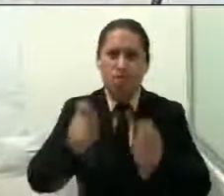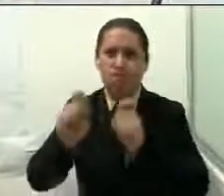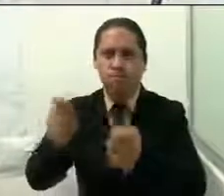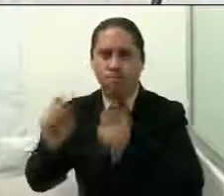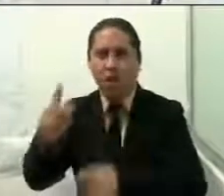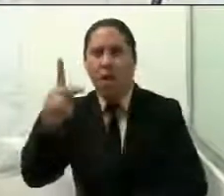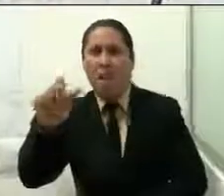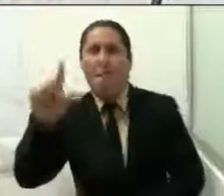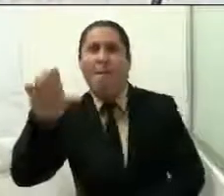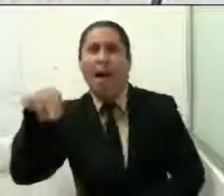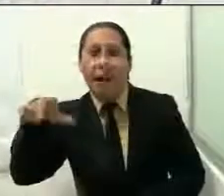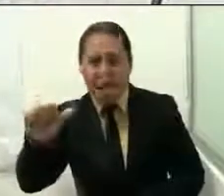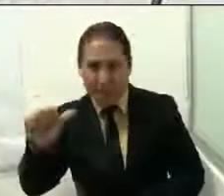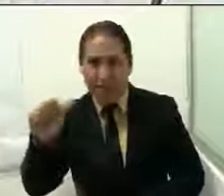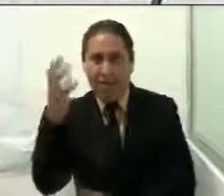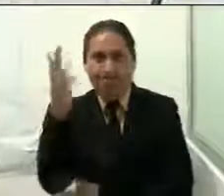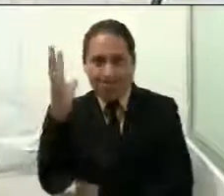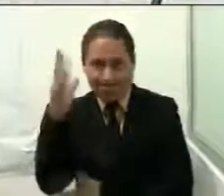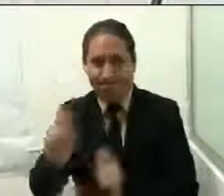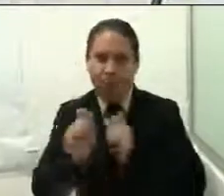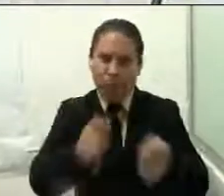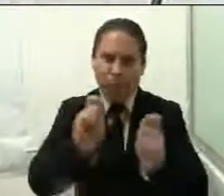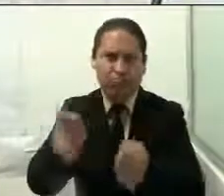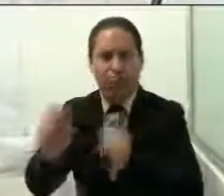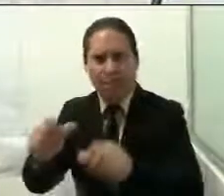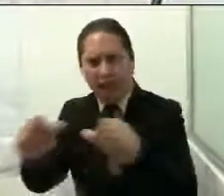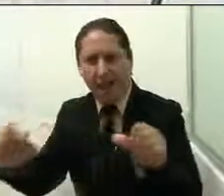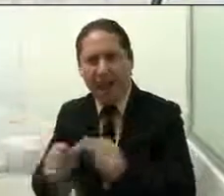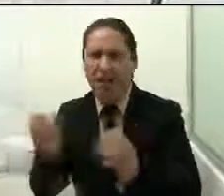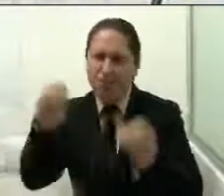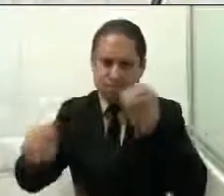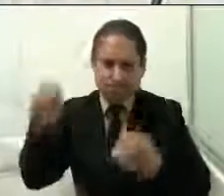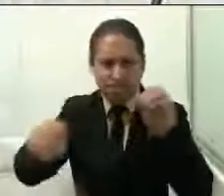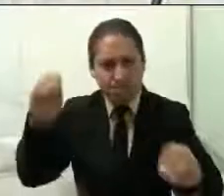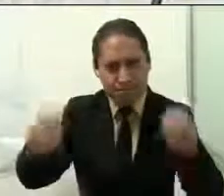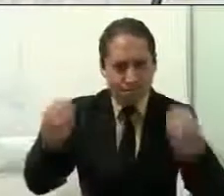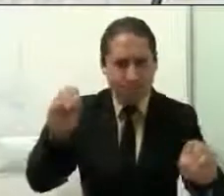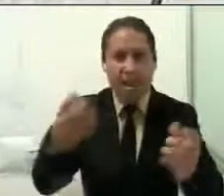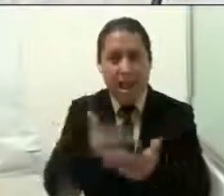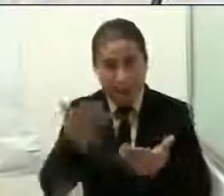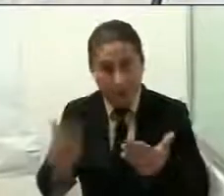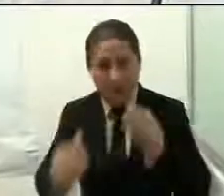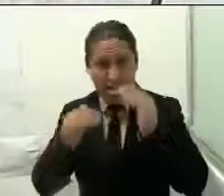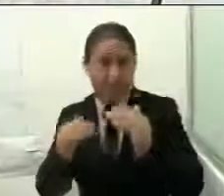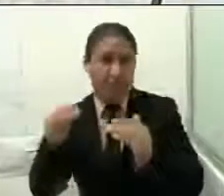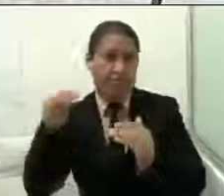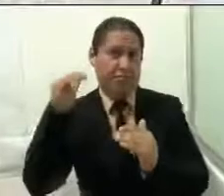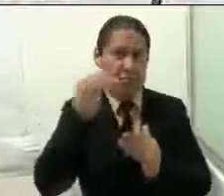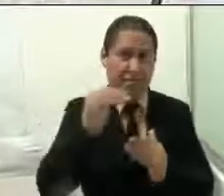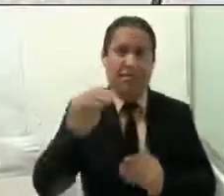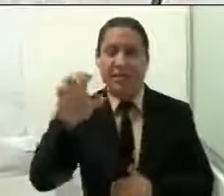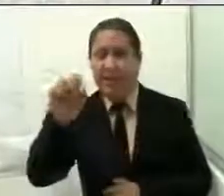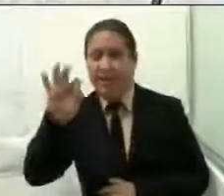para 3.711 hectáreas alcanzando actualmente más de 63.000